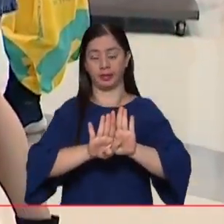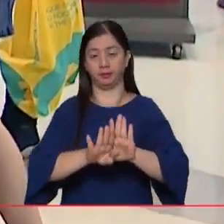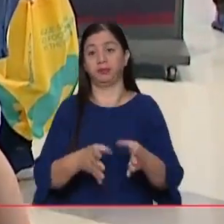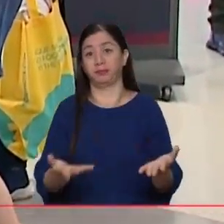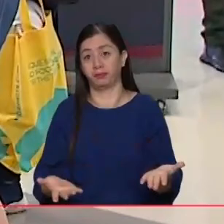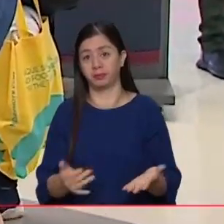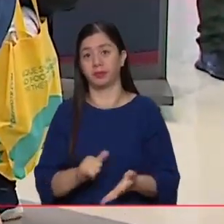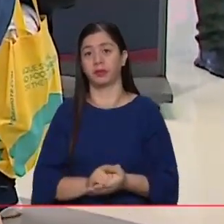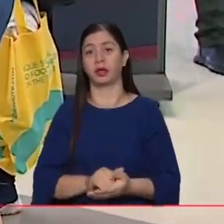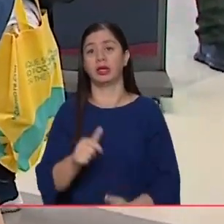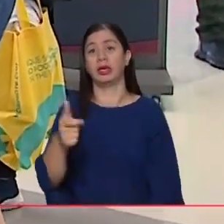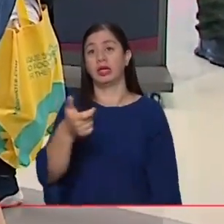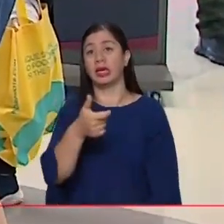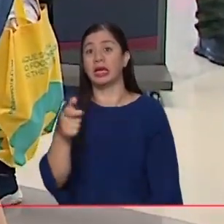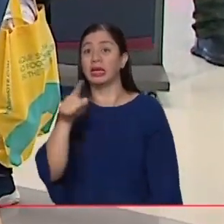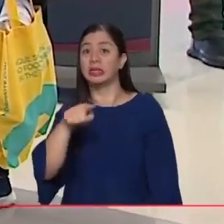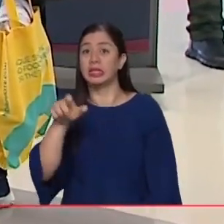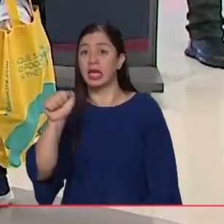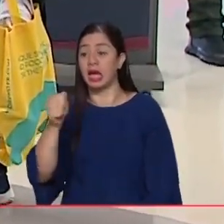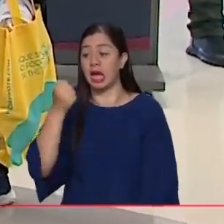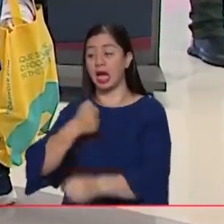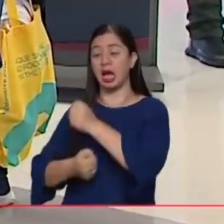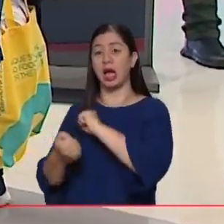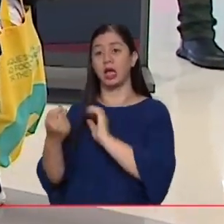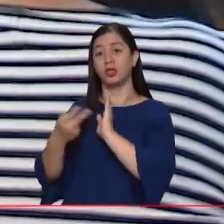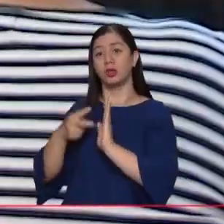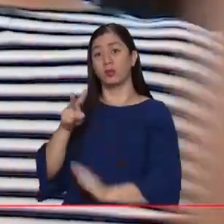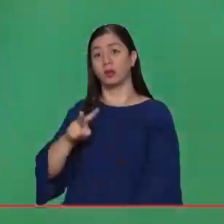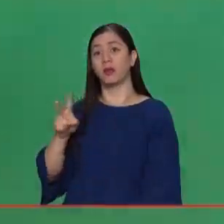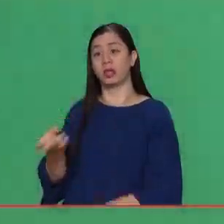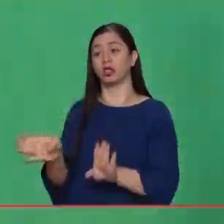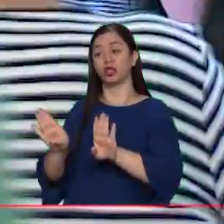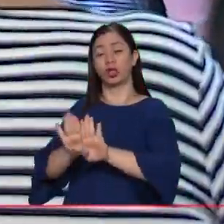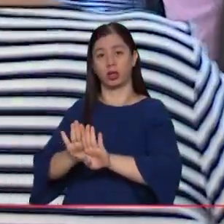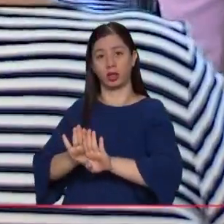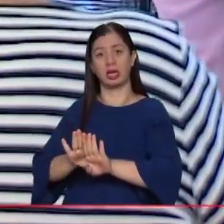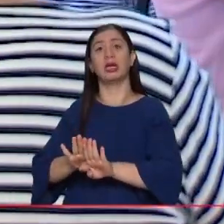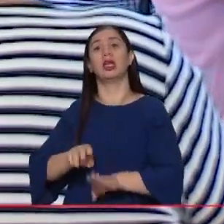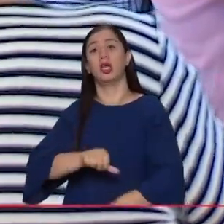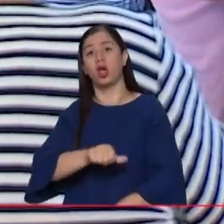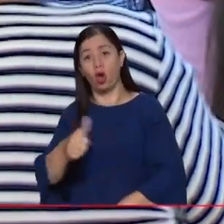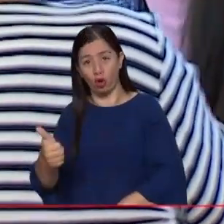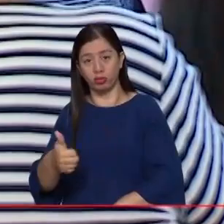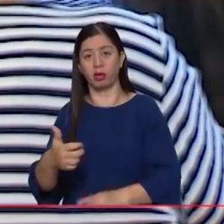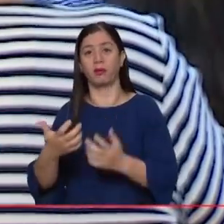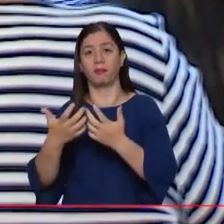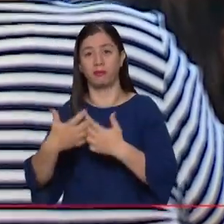ella se suma GCA, que cerró en 2022 y que, al igual que sus similares de bajo costo,